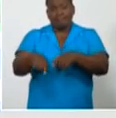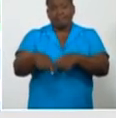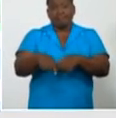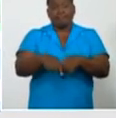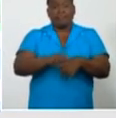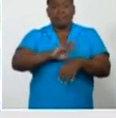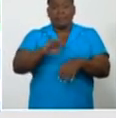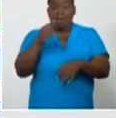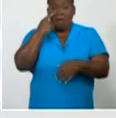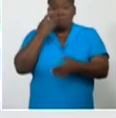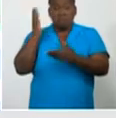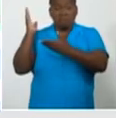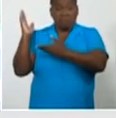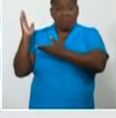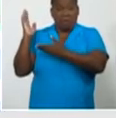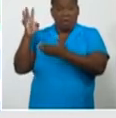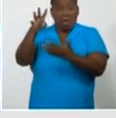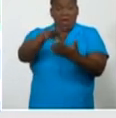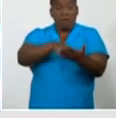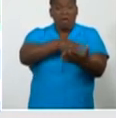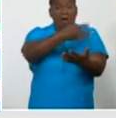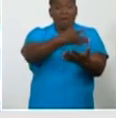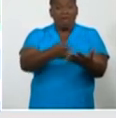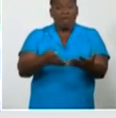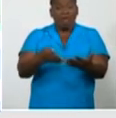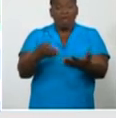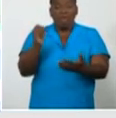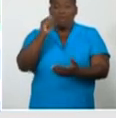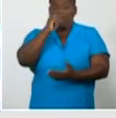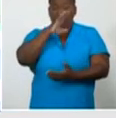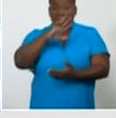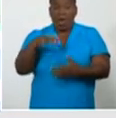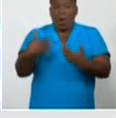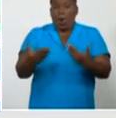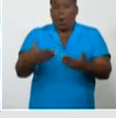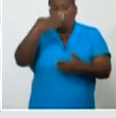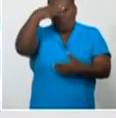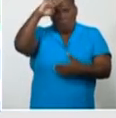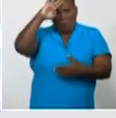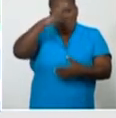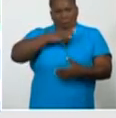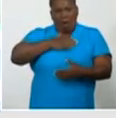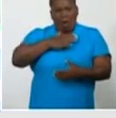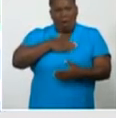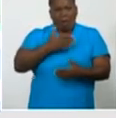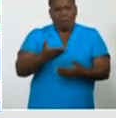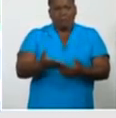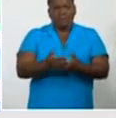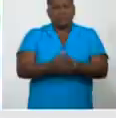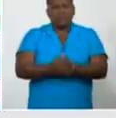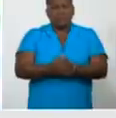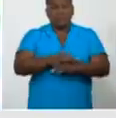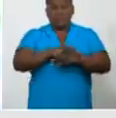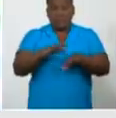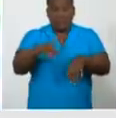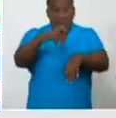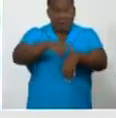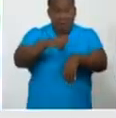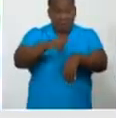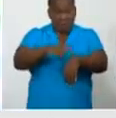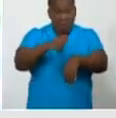final del comportamiento de la pandemia en Cuba, que ya en estos momentos,